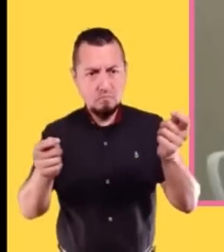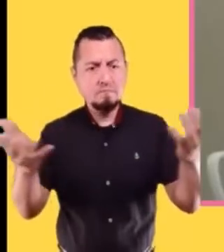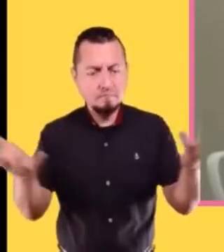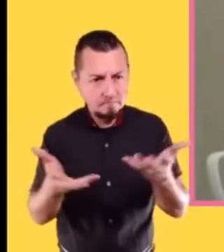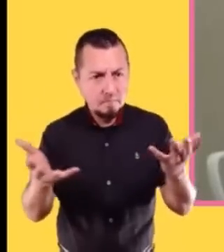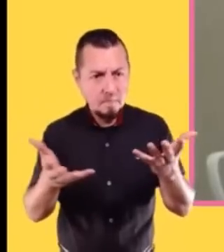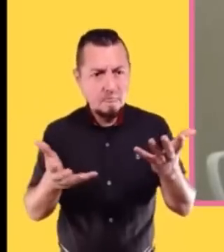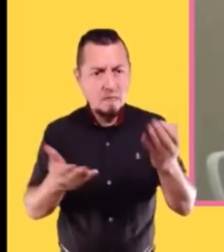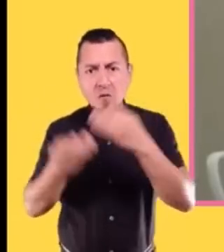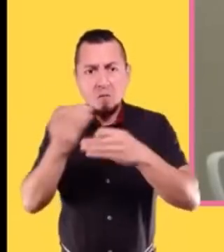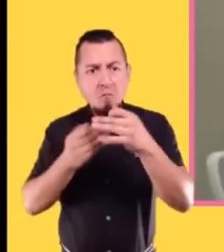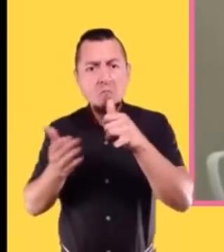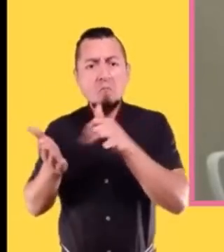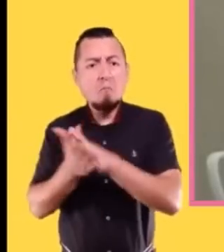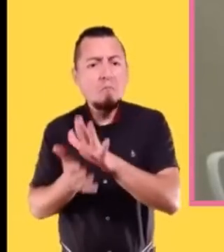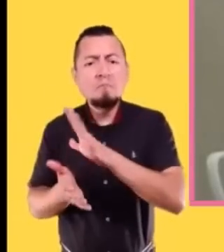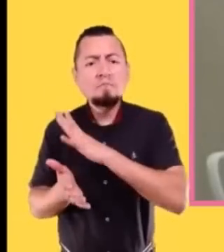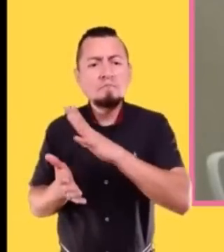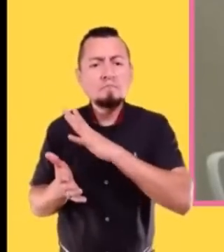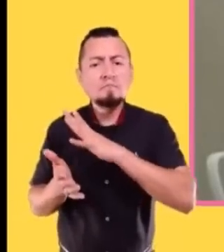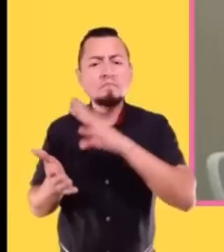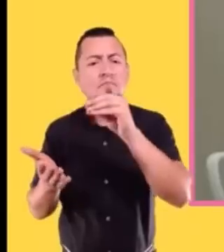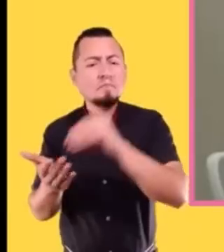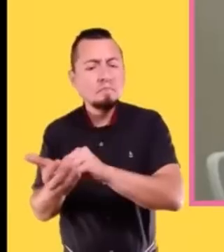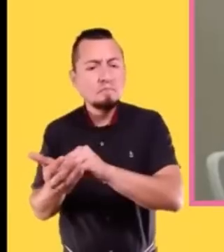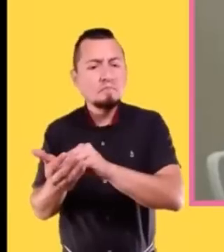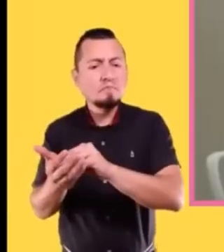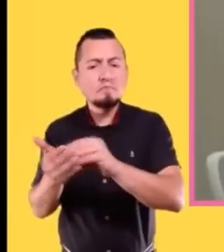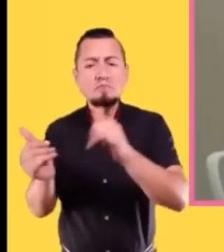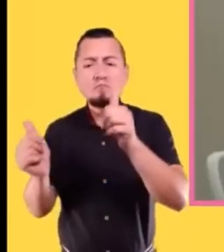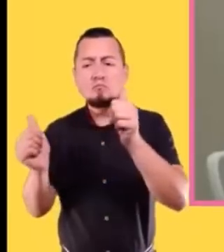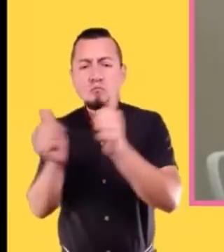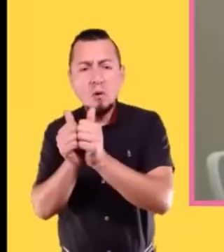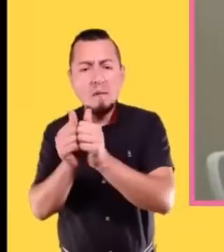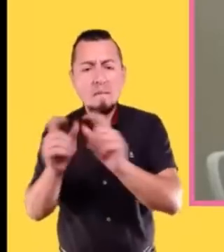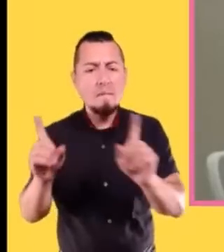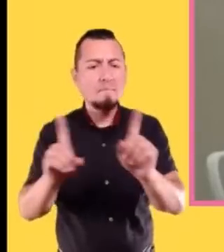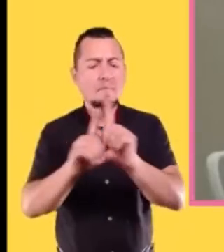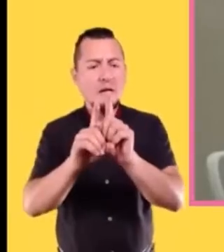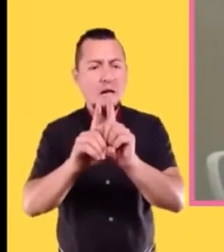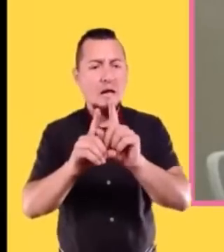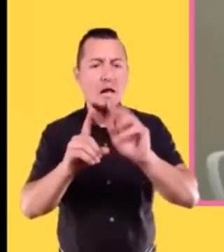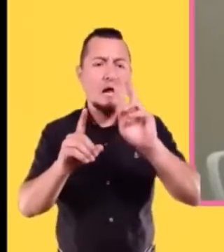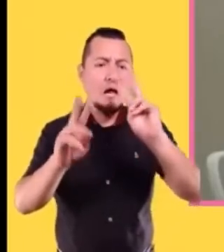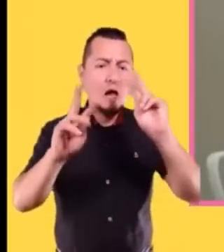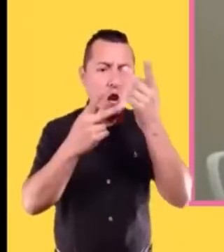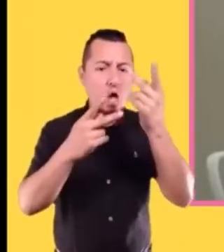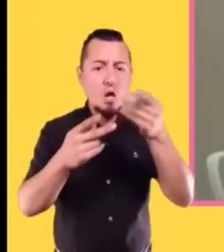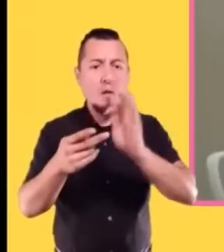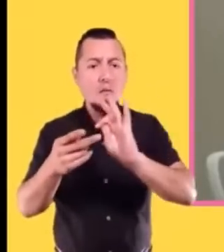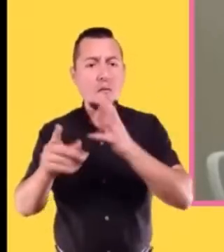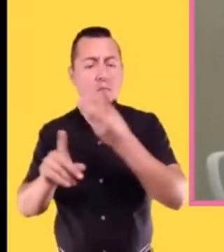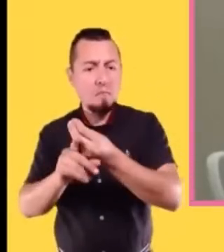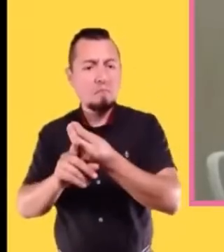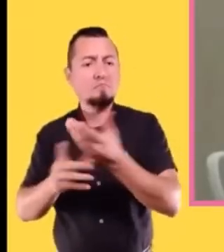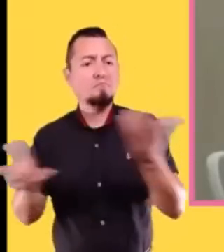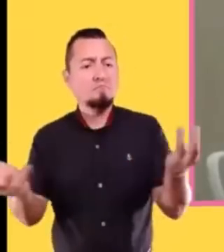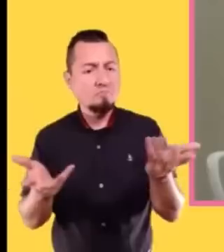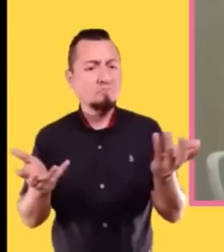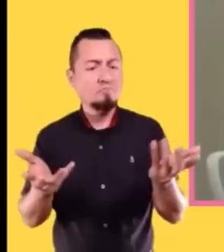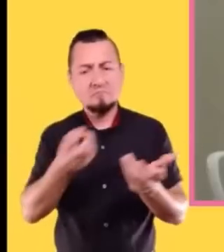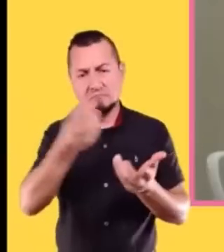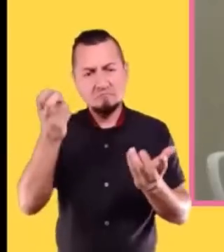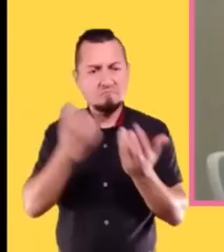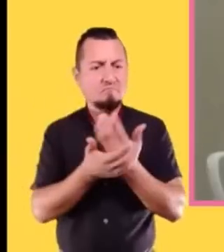ese problema porque tenemos las herramientas que nos permitan complementar y corregir los errores que estos libros tengan. Entonces, vamos esperando a que eso